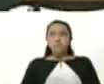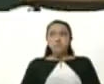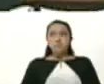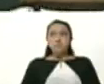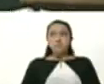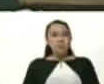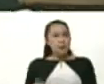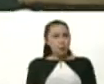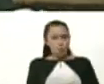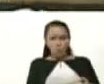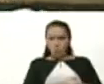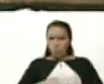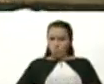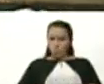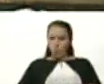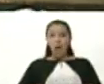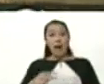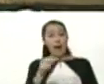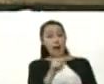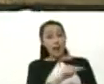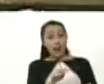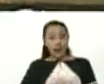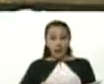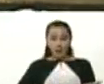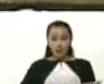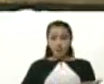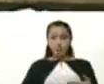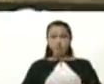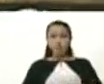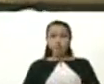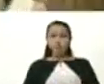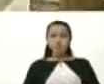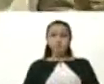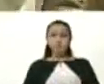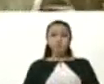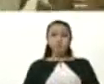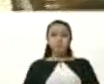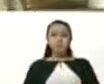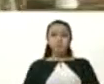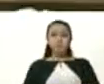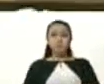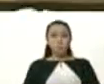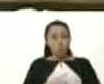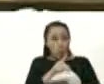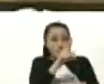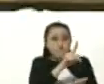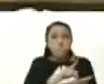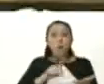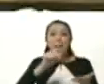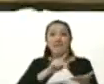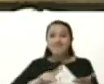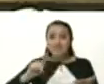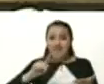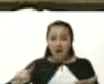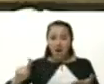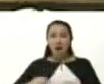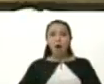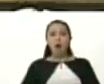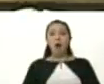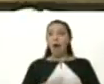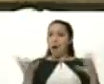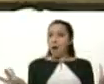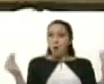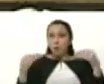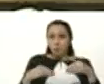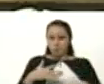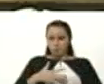Esa maravilla, después de haber leído esa poesía hecha considerando y acuerdo, me pregunta,